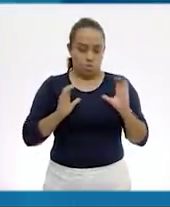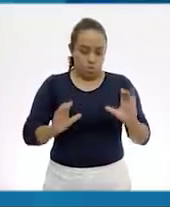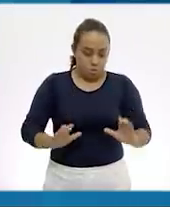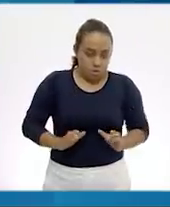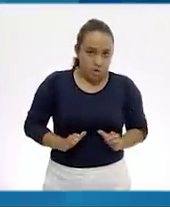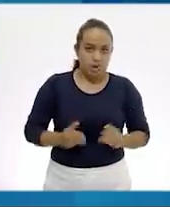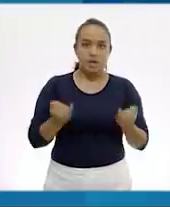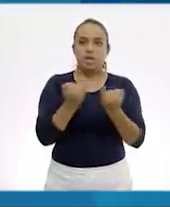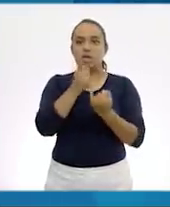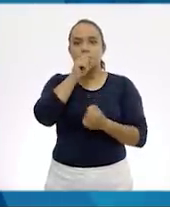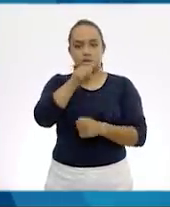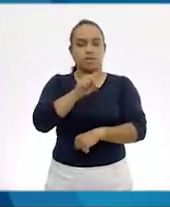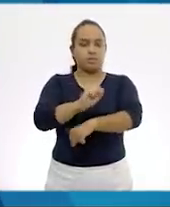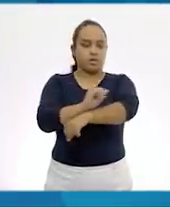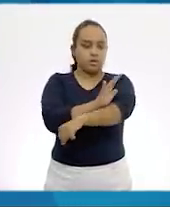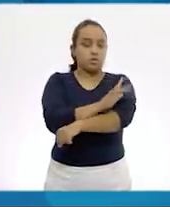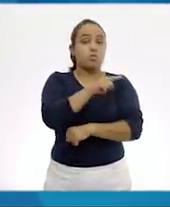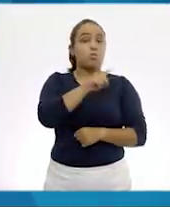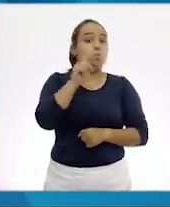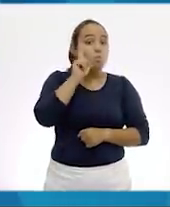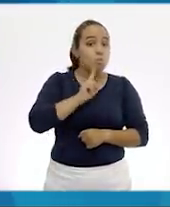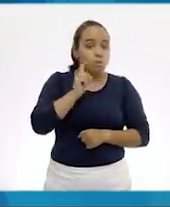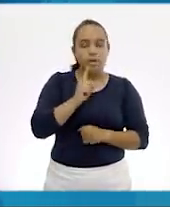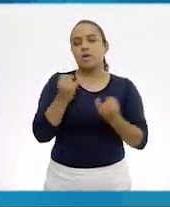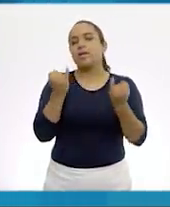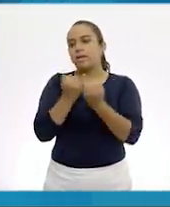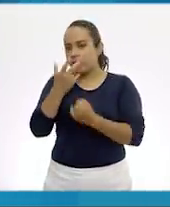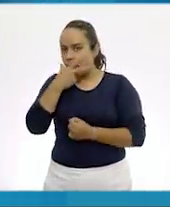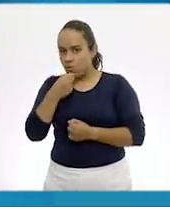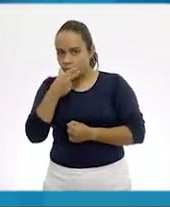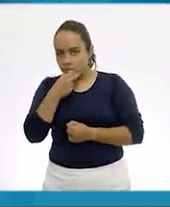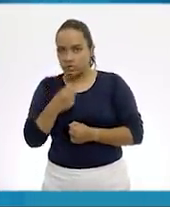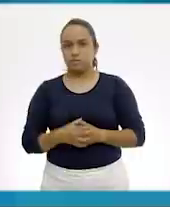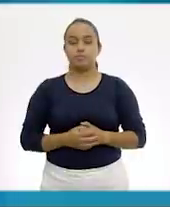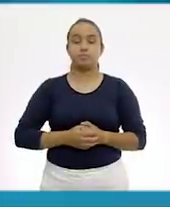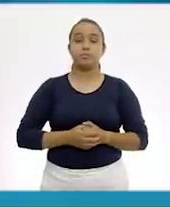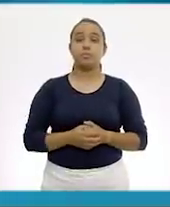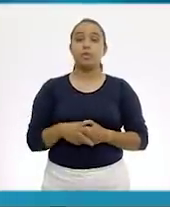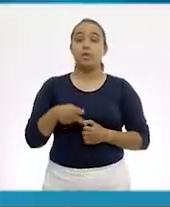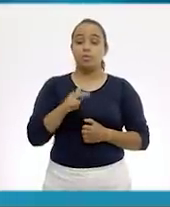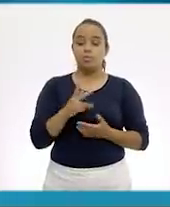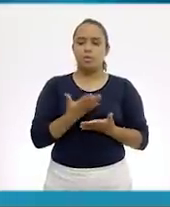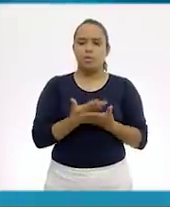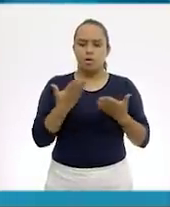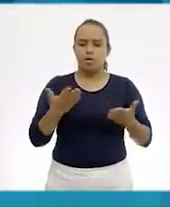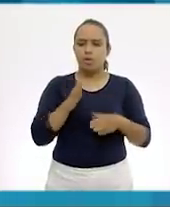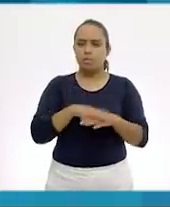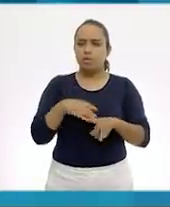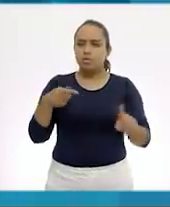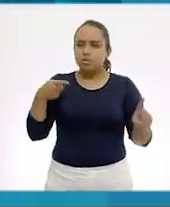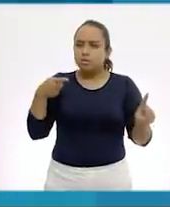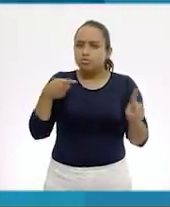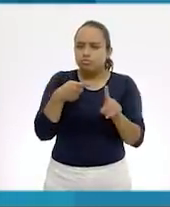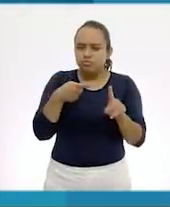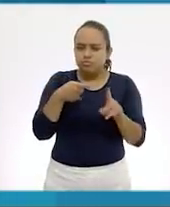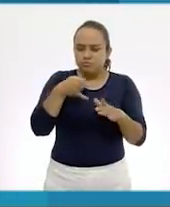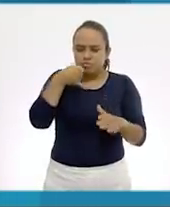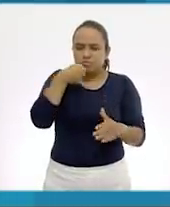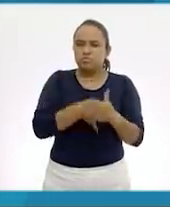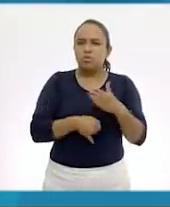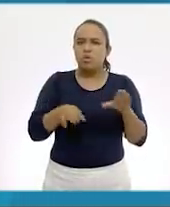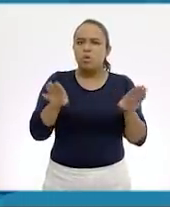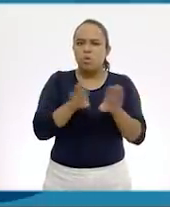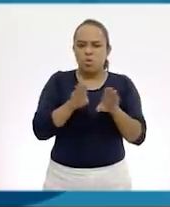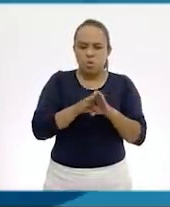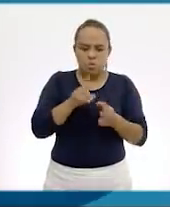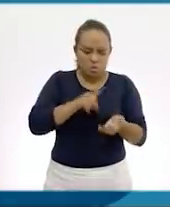físicos y emocionales en las mujeres y los hombres. Ahora estudiaremos más a detalle cómo está constituido